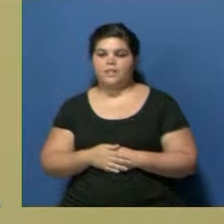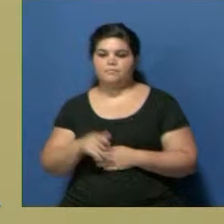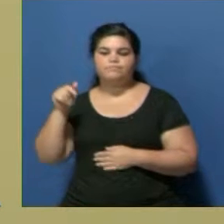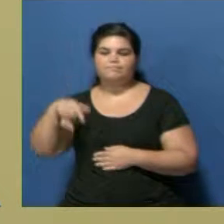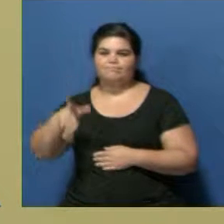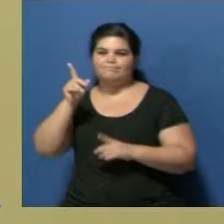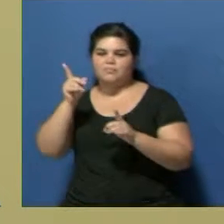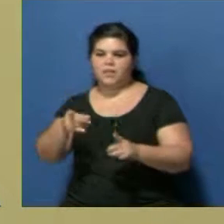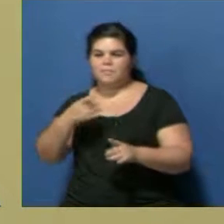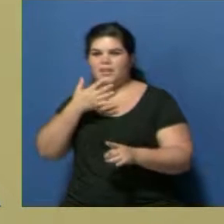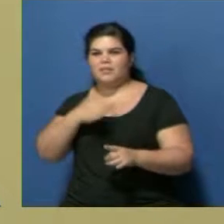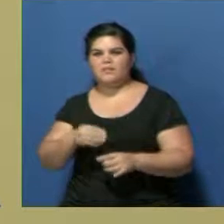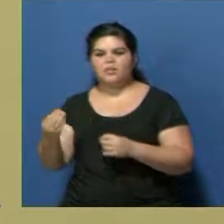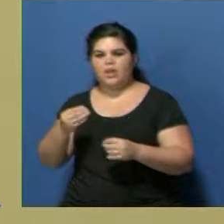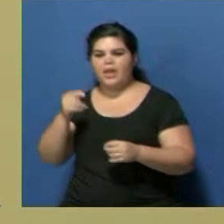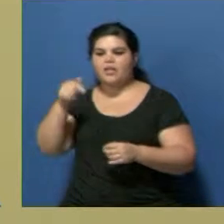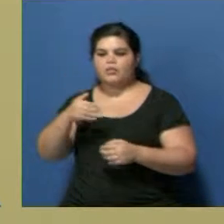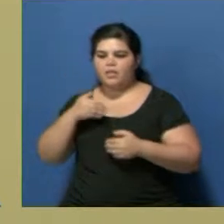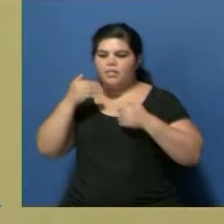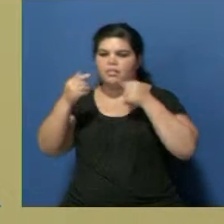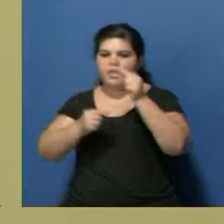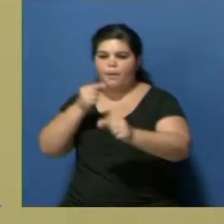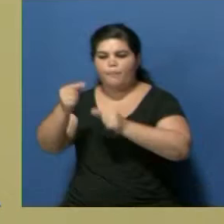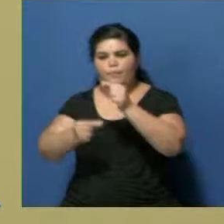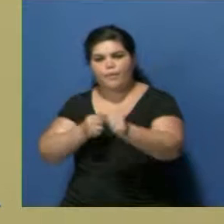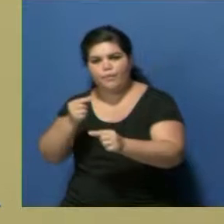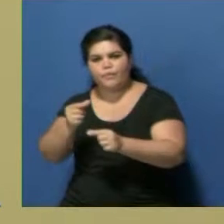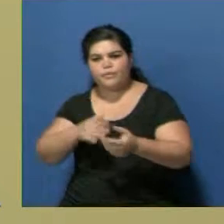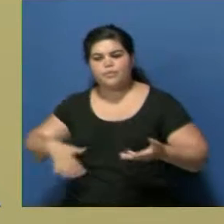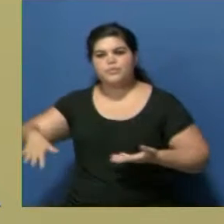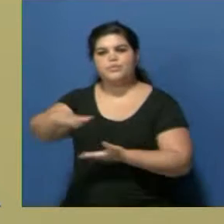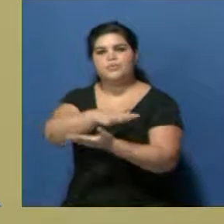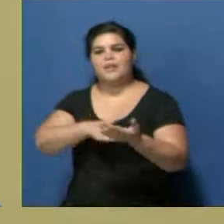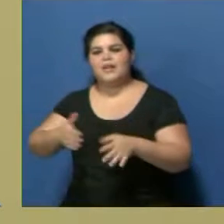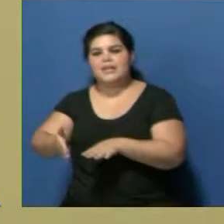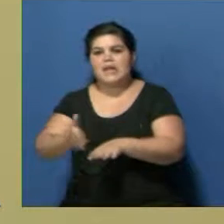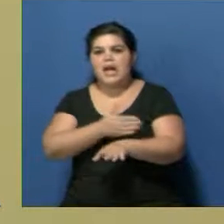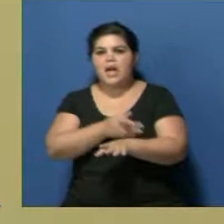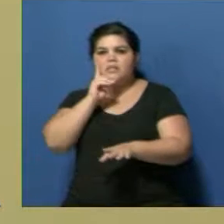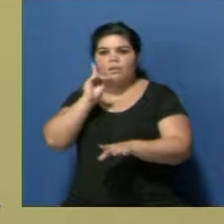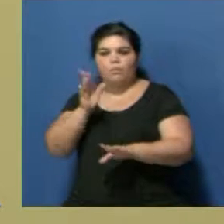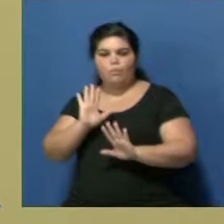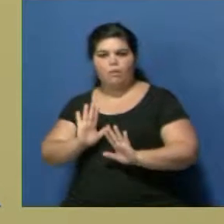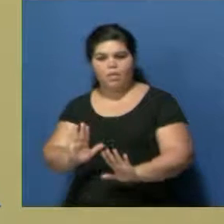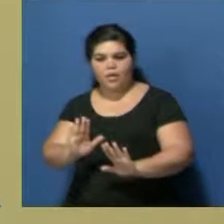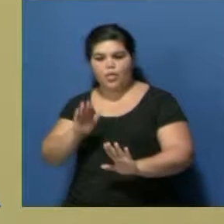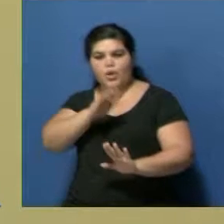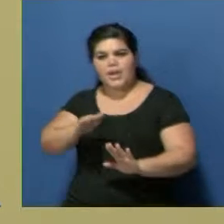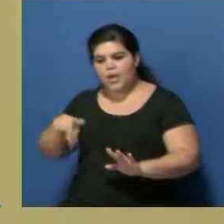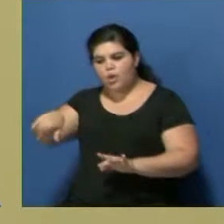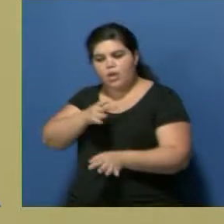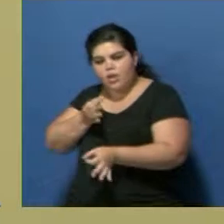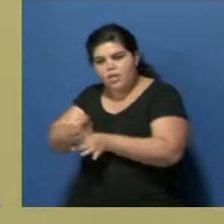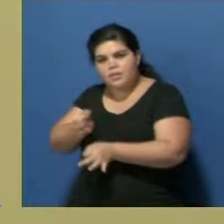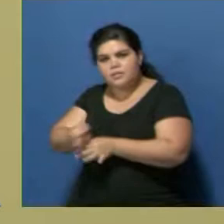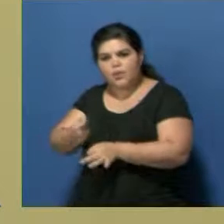de un proceso social en el que tenemos que partir desde la prevención. desde enseñarle a los niños la privacidad de sus